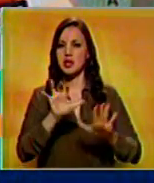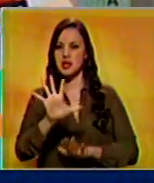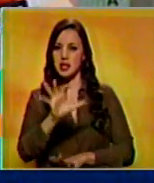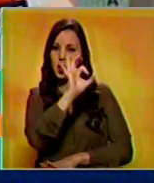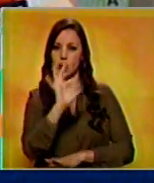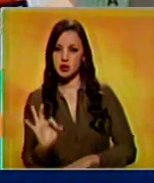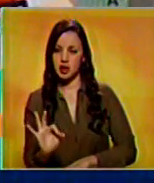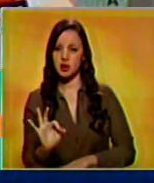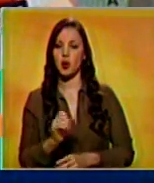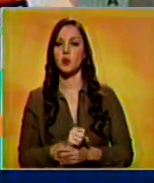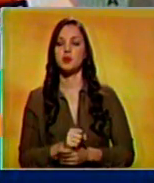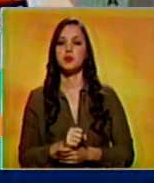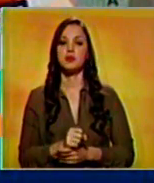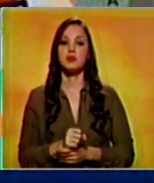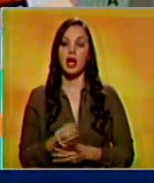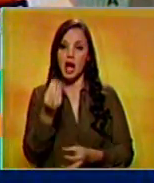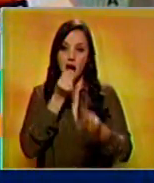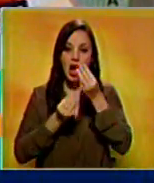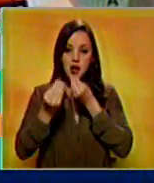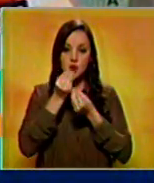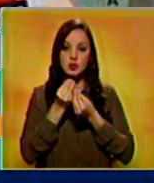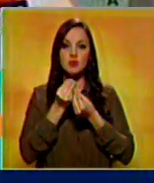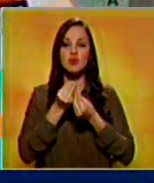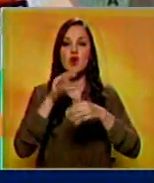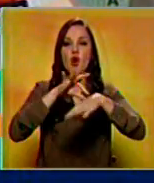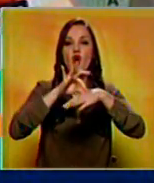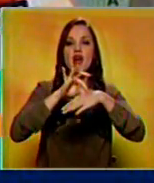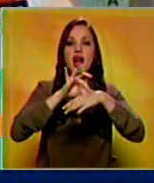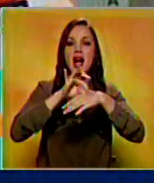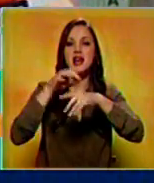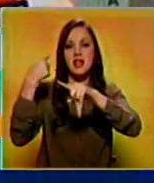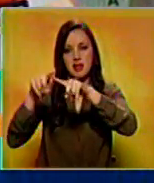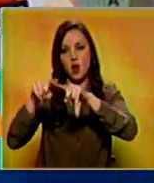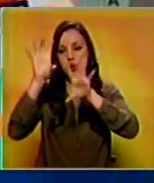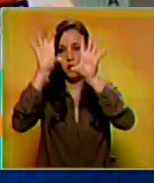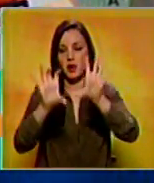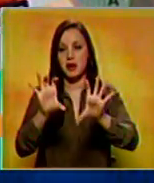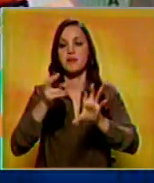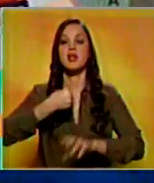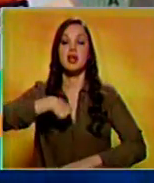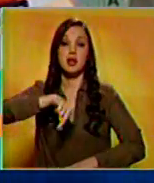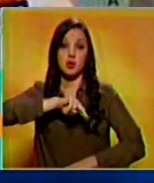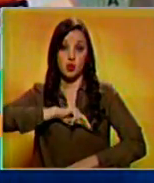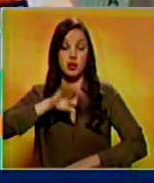64-65% el consumo nacional con carne importada. En nuestro estado,